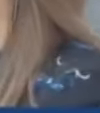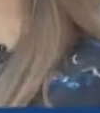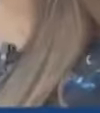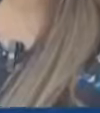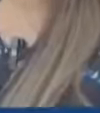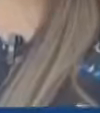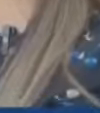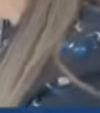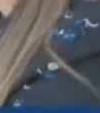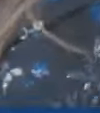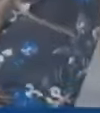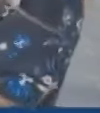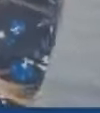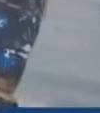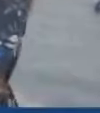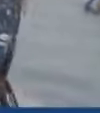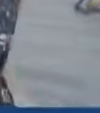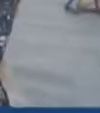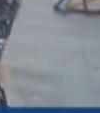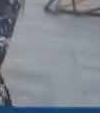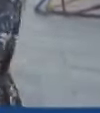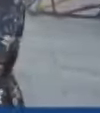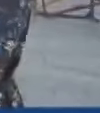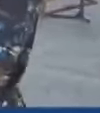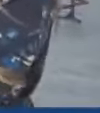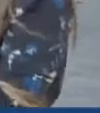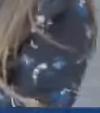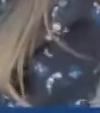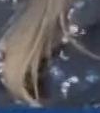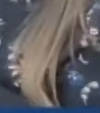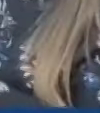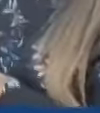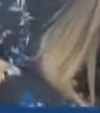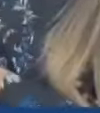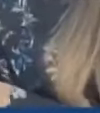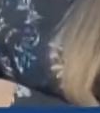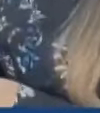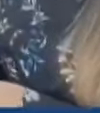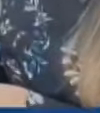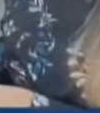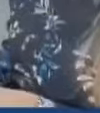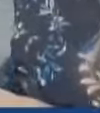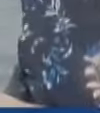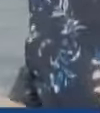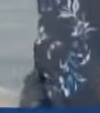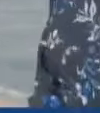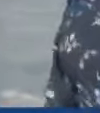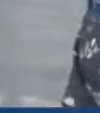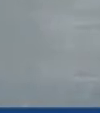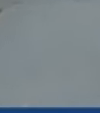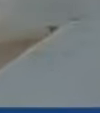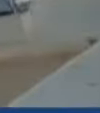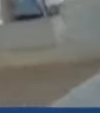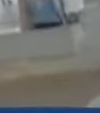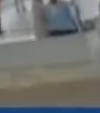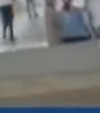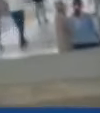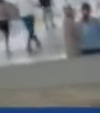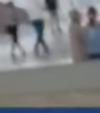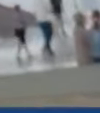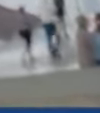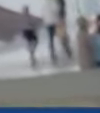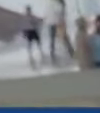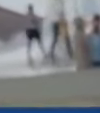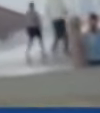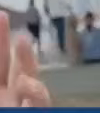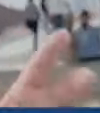negocia. Y nos explicaba cómo fue esa guerra y la dimensión de ella. Sí, y una de las cosas más interesantes es